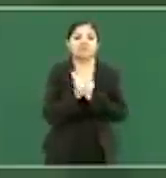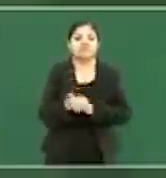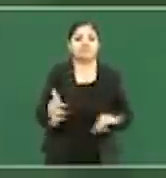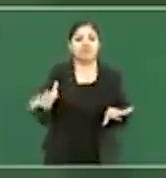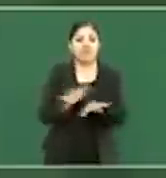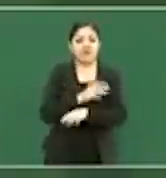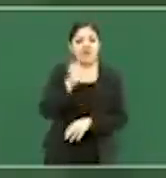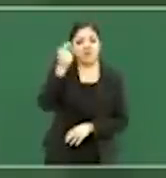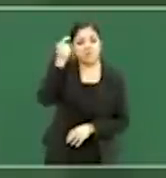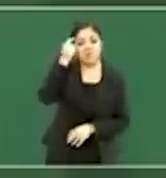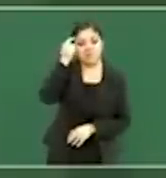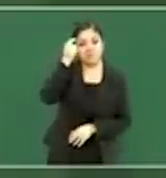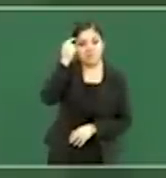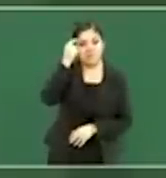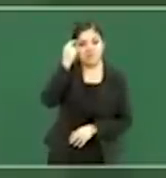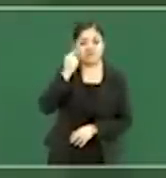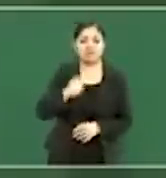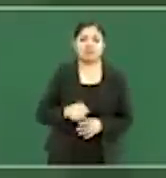que